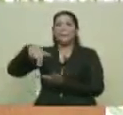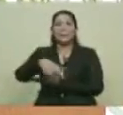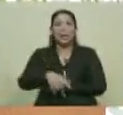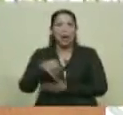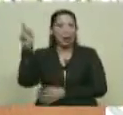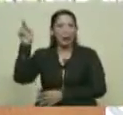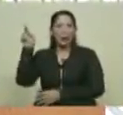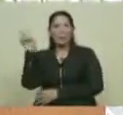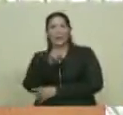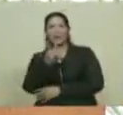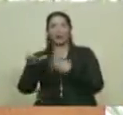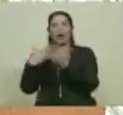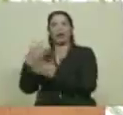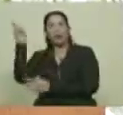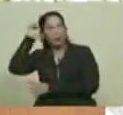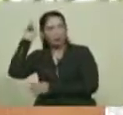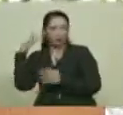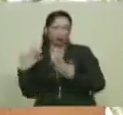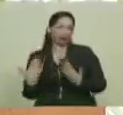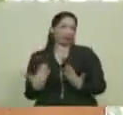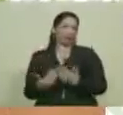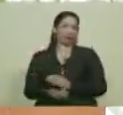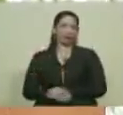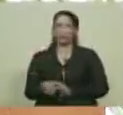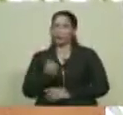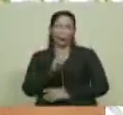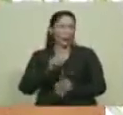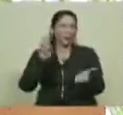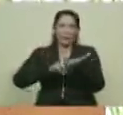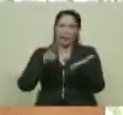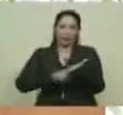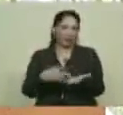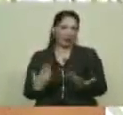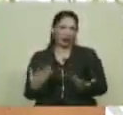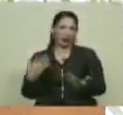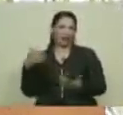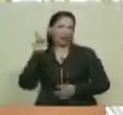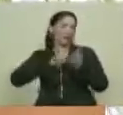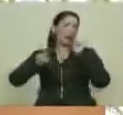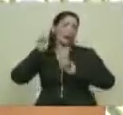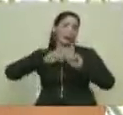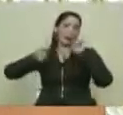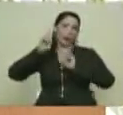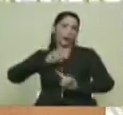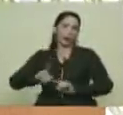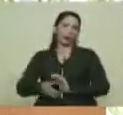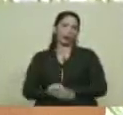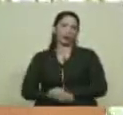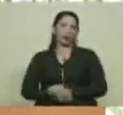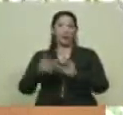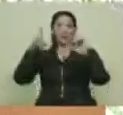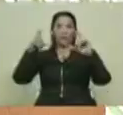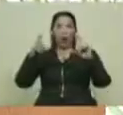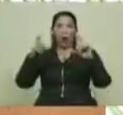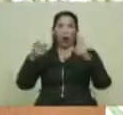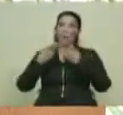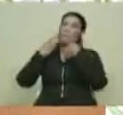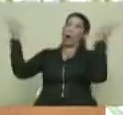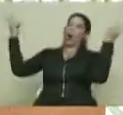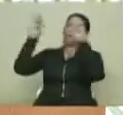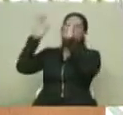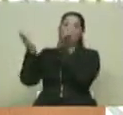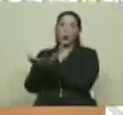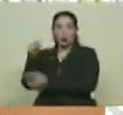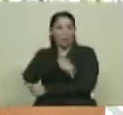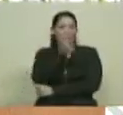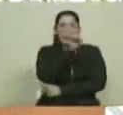No es verdad. O se van caminando para Brasil, no es verdad. Eran las fotos que había que tomar para el mundo para decir que en Venezuela había